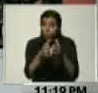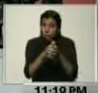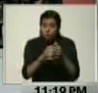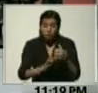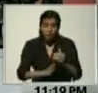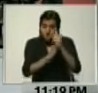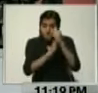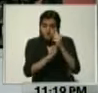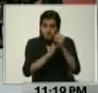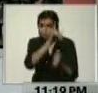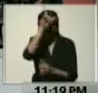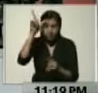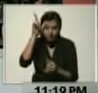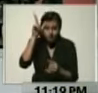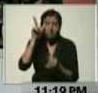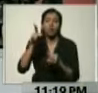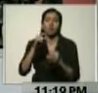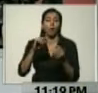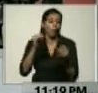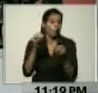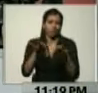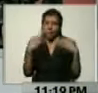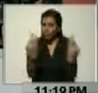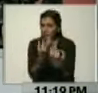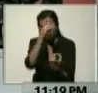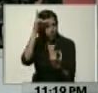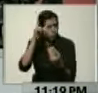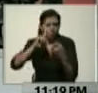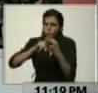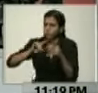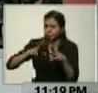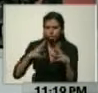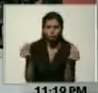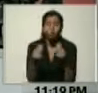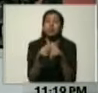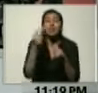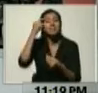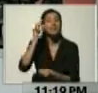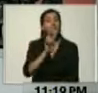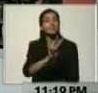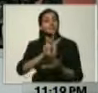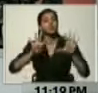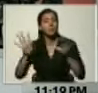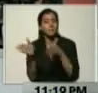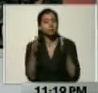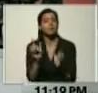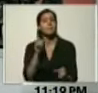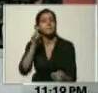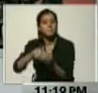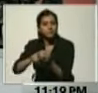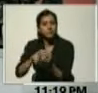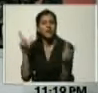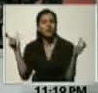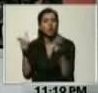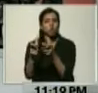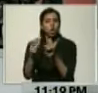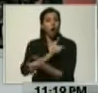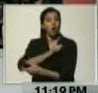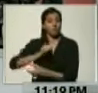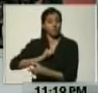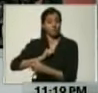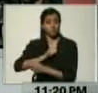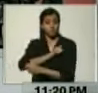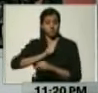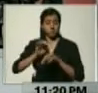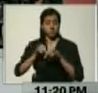por la familia López Mendoza Tintori? El día 29 de marzo se sumaron a las reuniones del despacho personal de Aznar